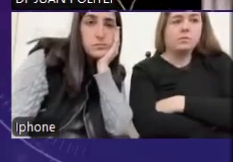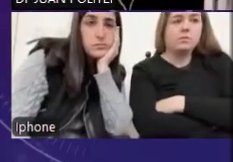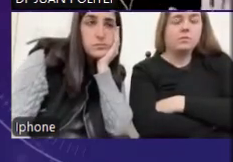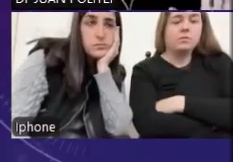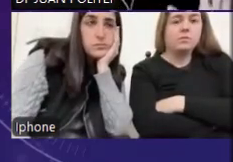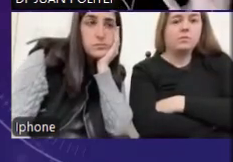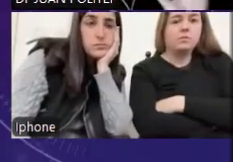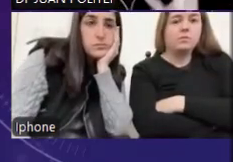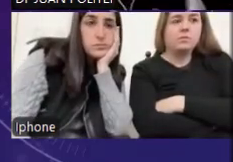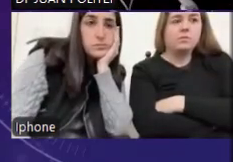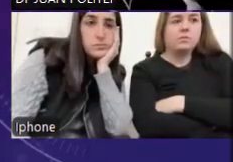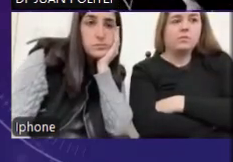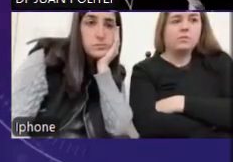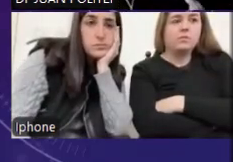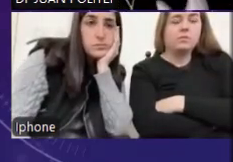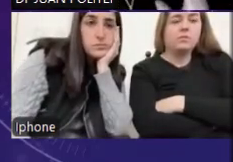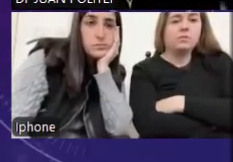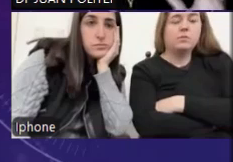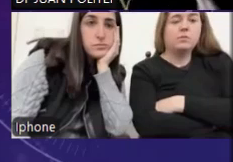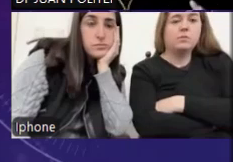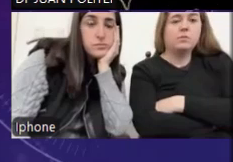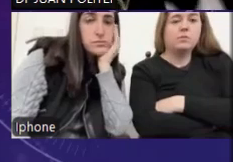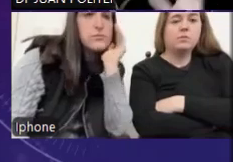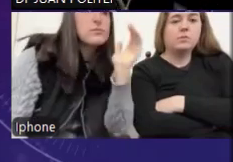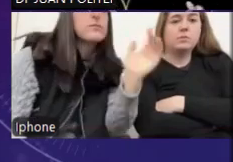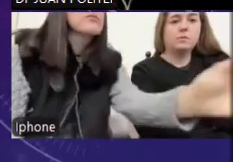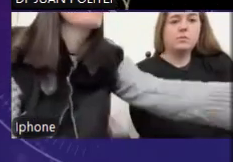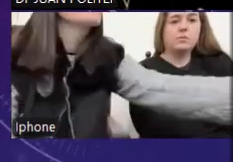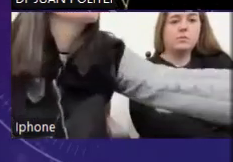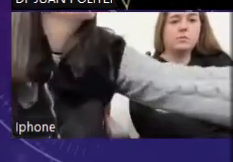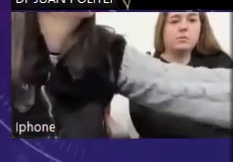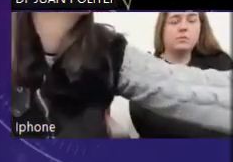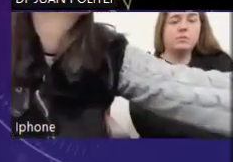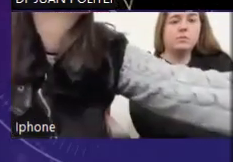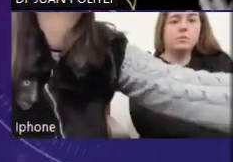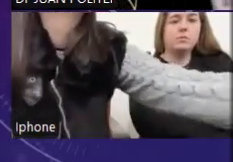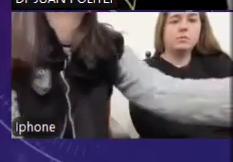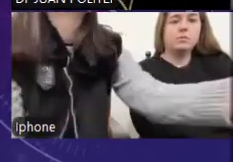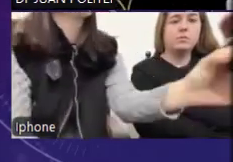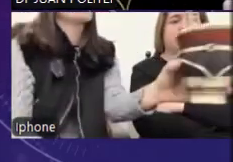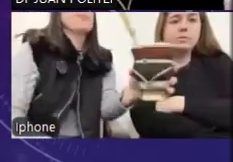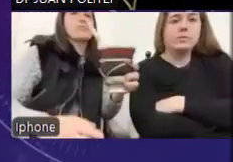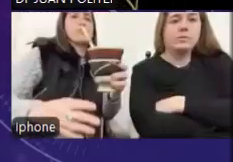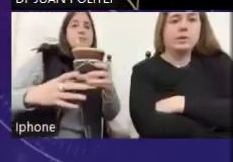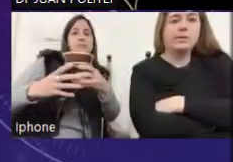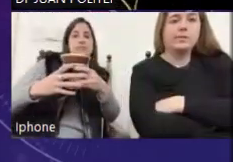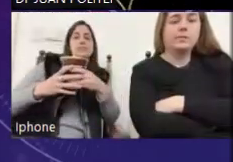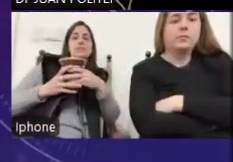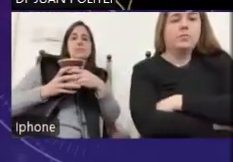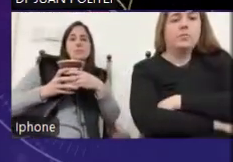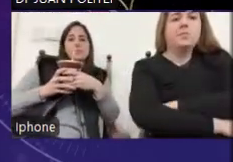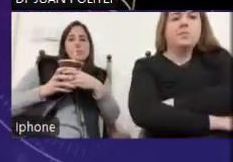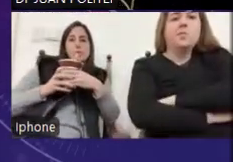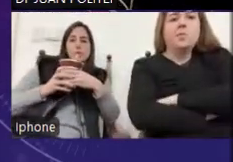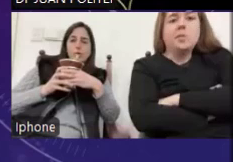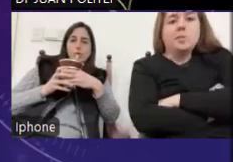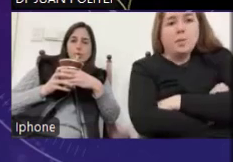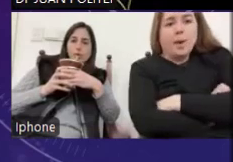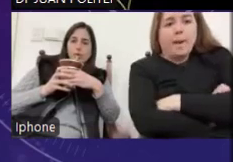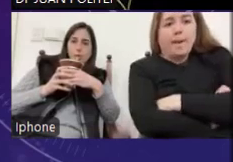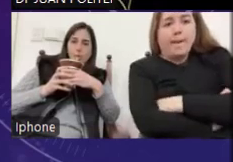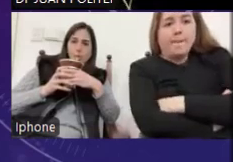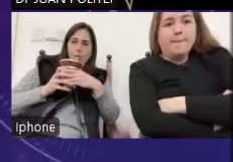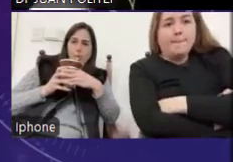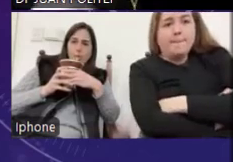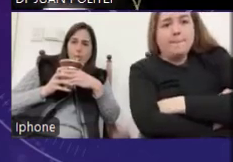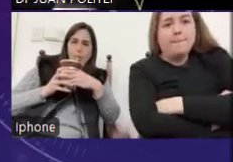Pero ustedes, como pacientes Fabry, tienen que saber qué tipo de Fabry tienen. El clásico tiene todos los síntomas que están a la